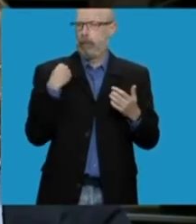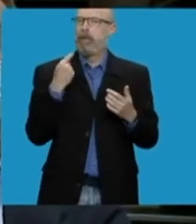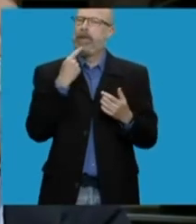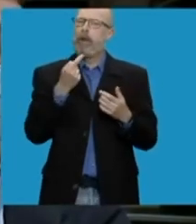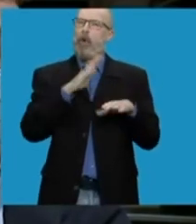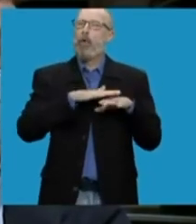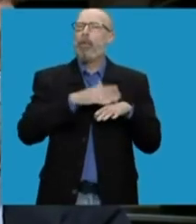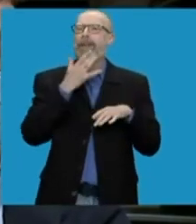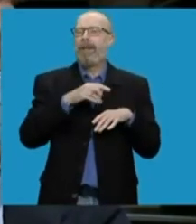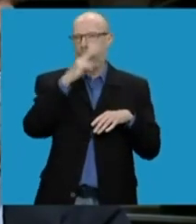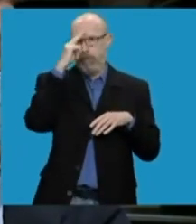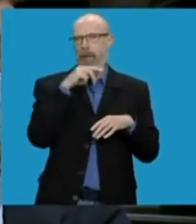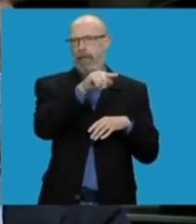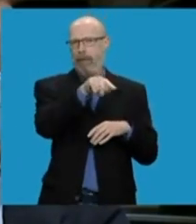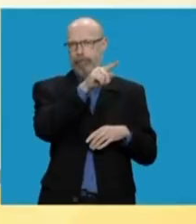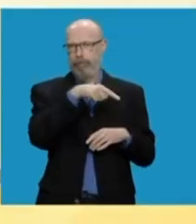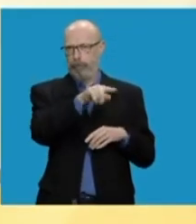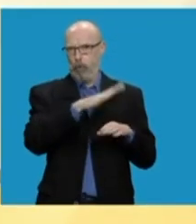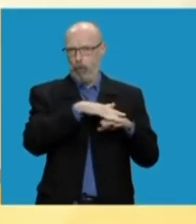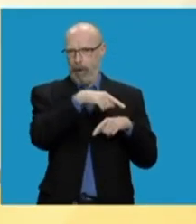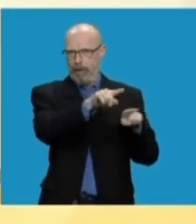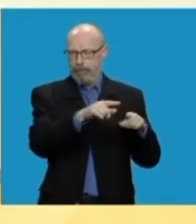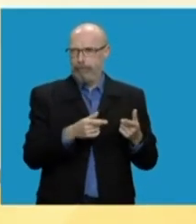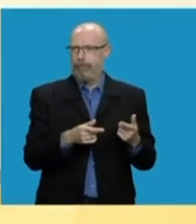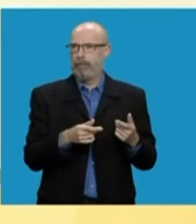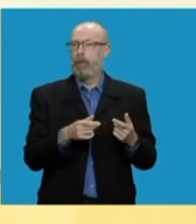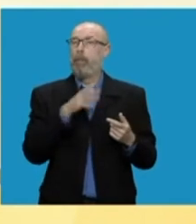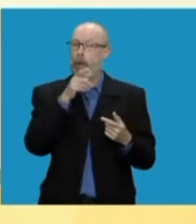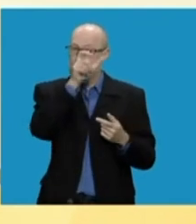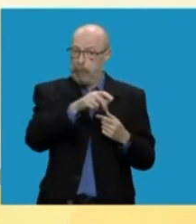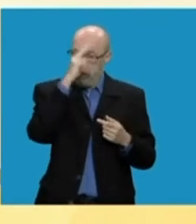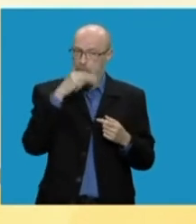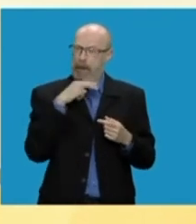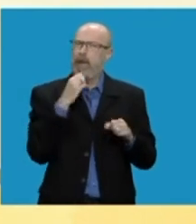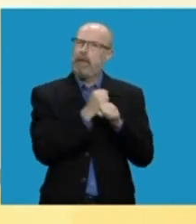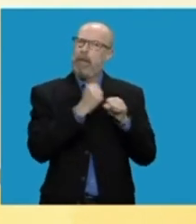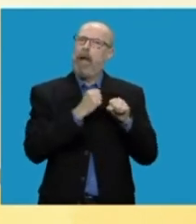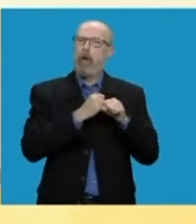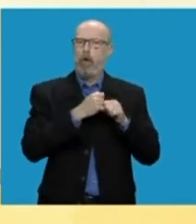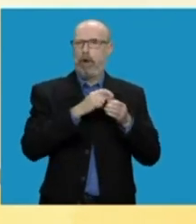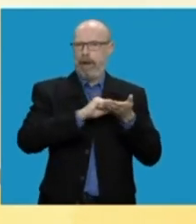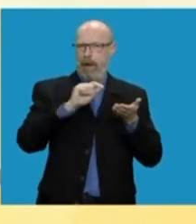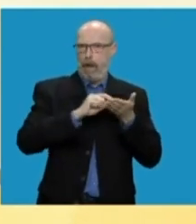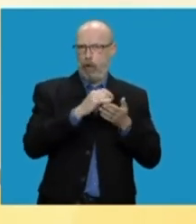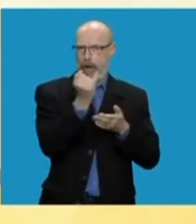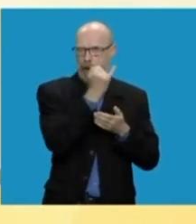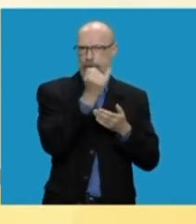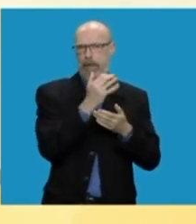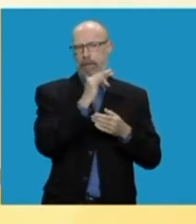mi padre. Mi padre fue redactor jefe muchos años y luego director del Norte de Castilla.